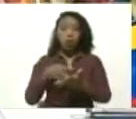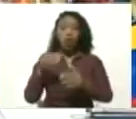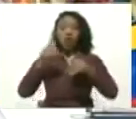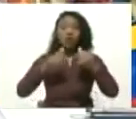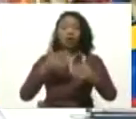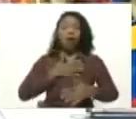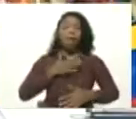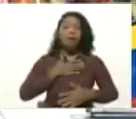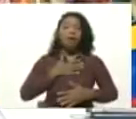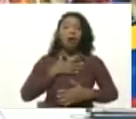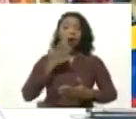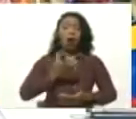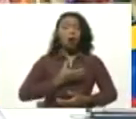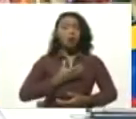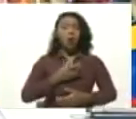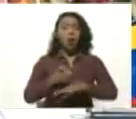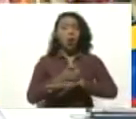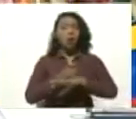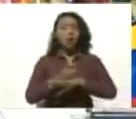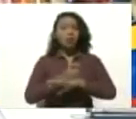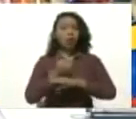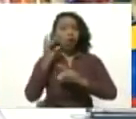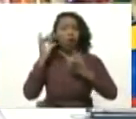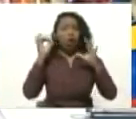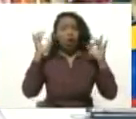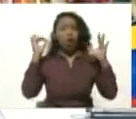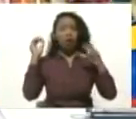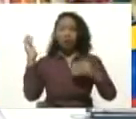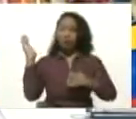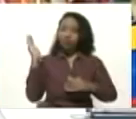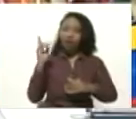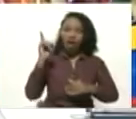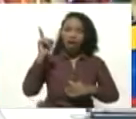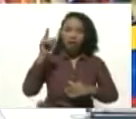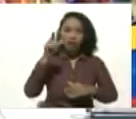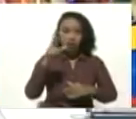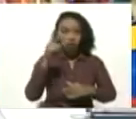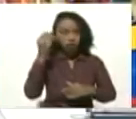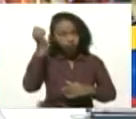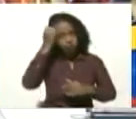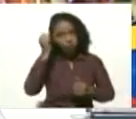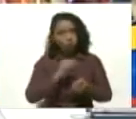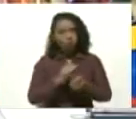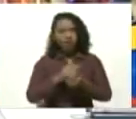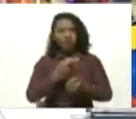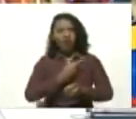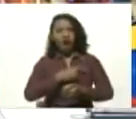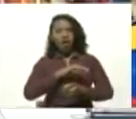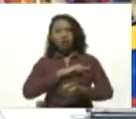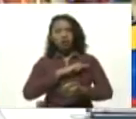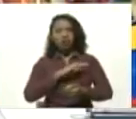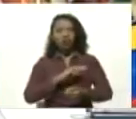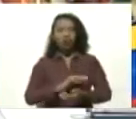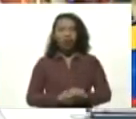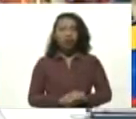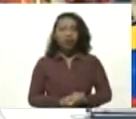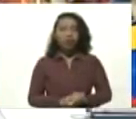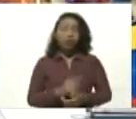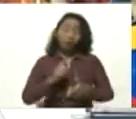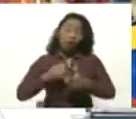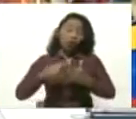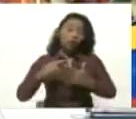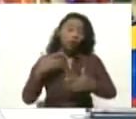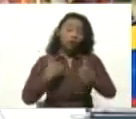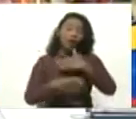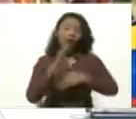mí, a la alcaldía, a la gobernación. Así vienen los demagogos estos, farsante. Y entonces